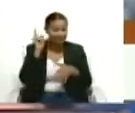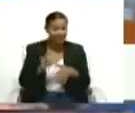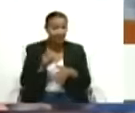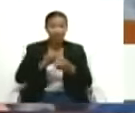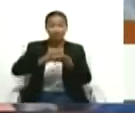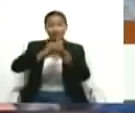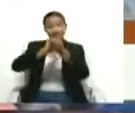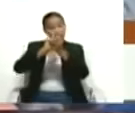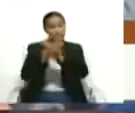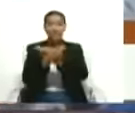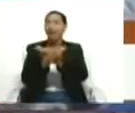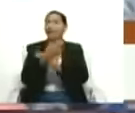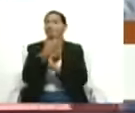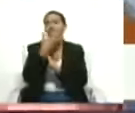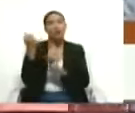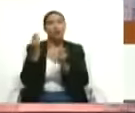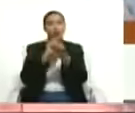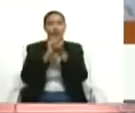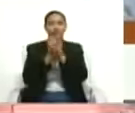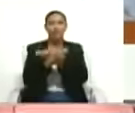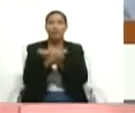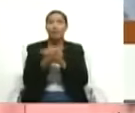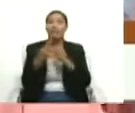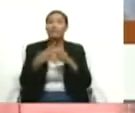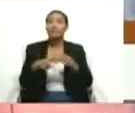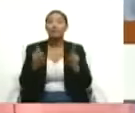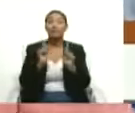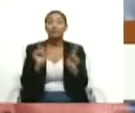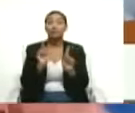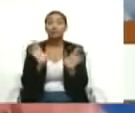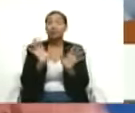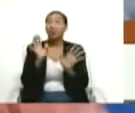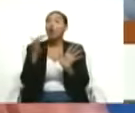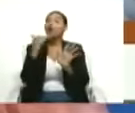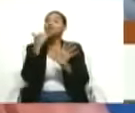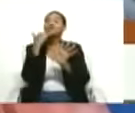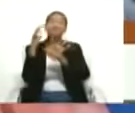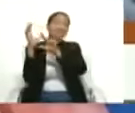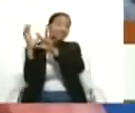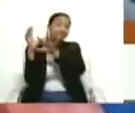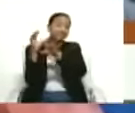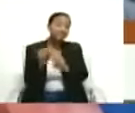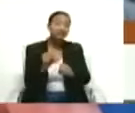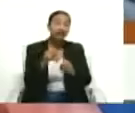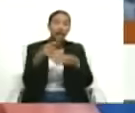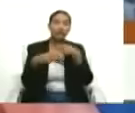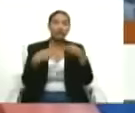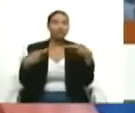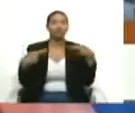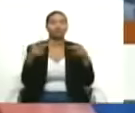se corrige. Pero jamás verán a esta revolución